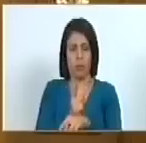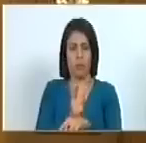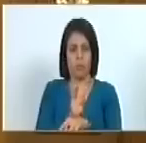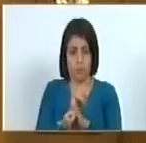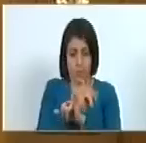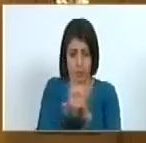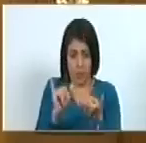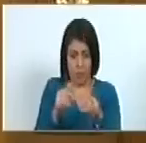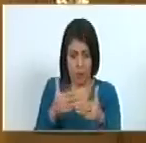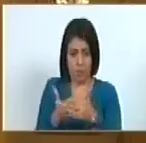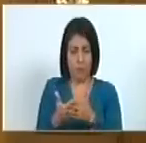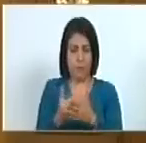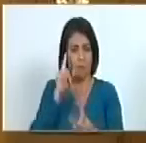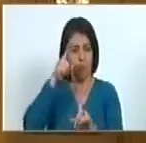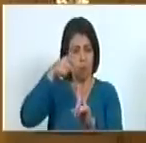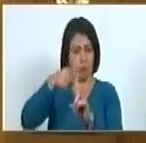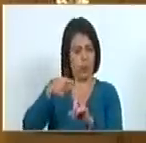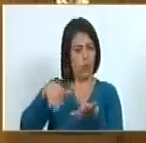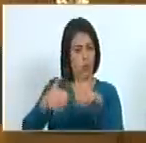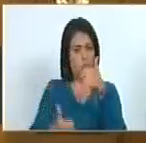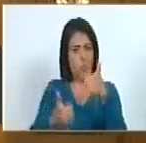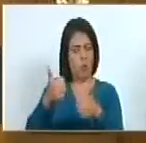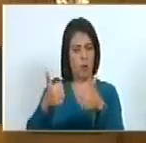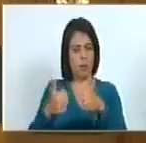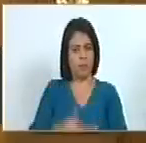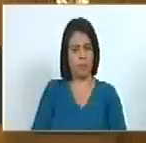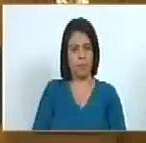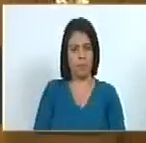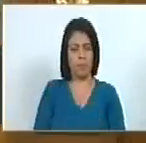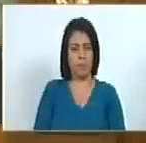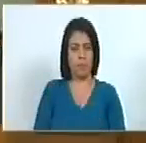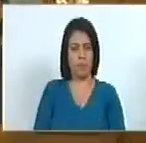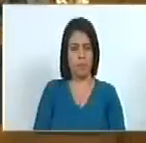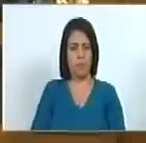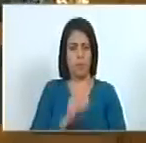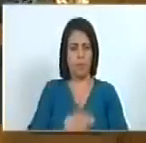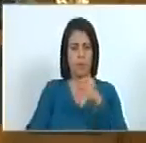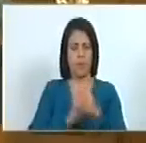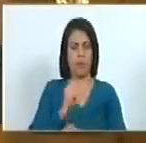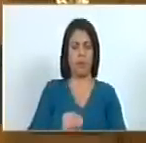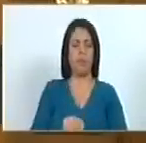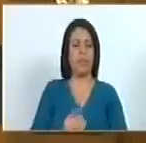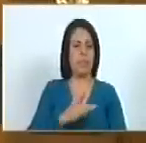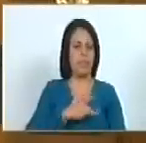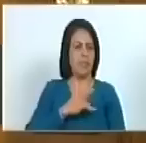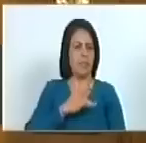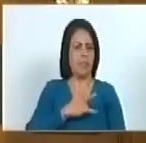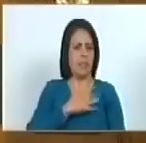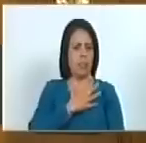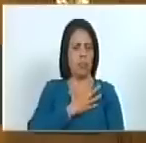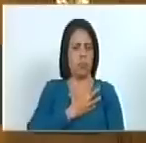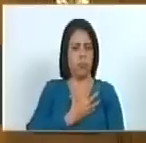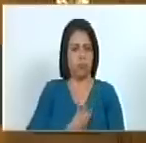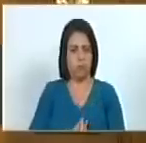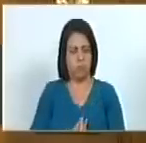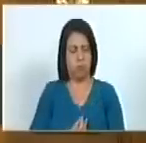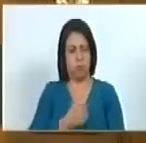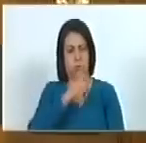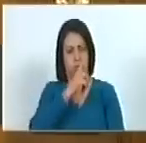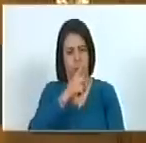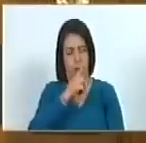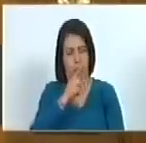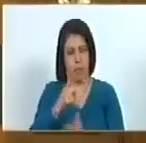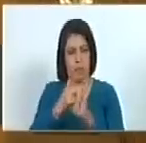finalizando, querido camarada, y el propósito es precisamente este: que se genere un clima de malestar, que se afecten